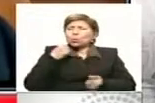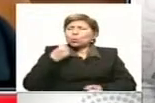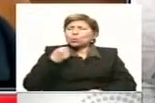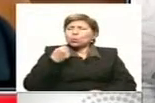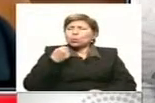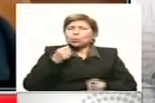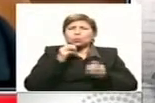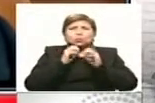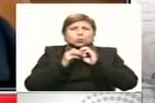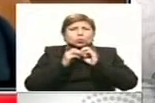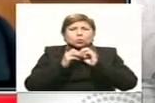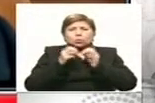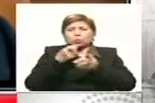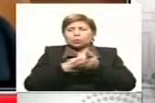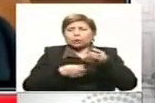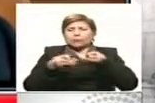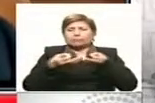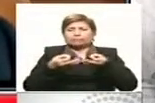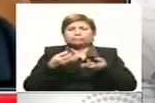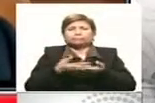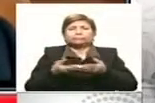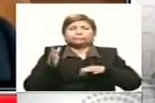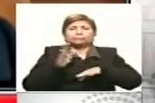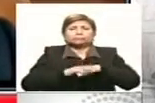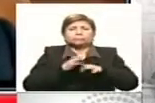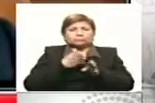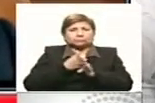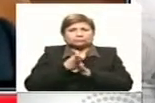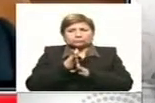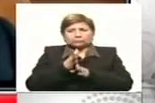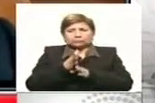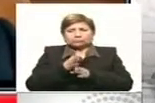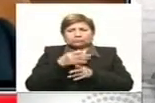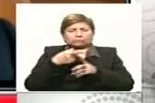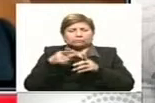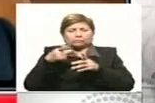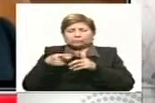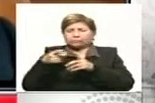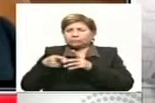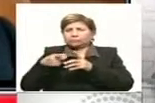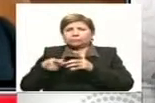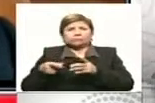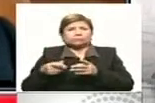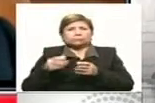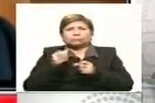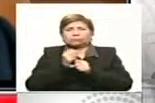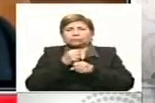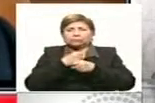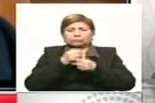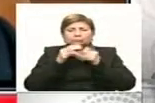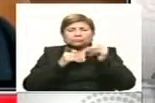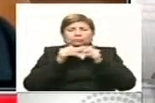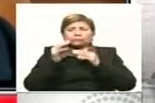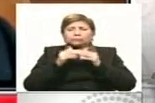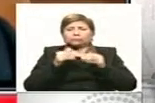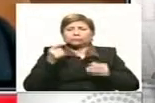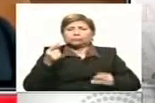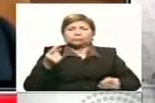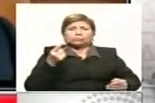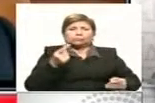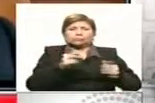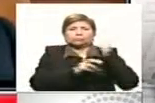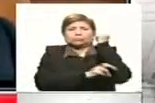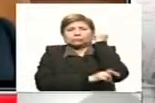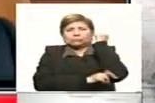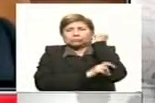la reactivación de la economía a través de un sinnúmero de obras en diferentes regiones del país.